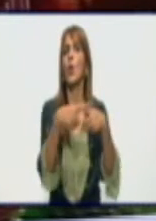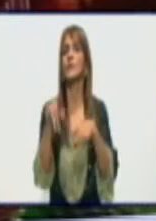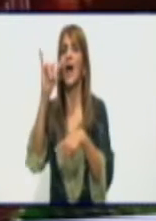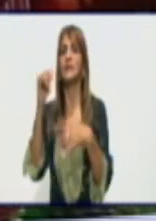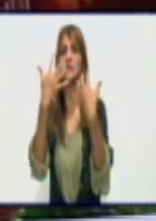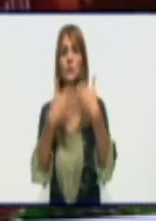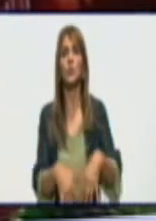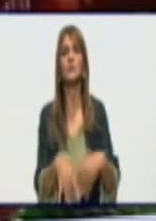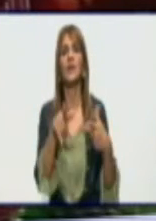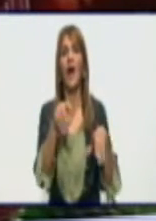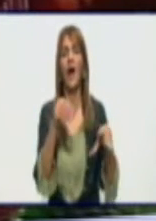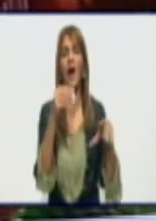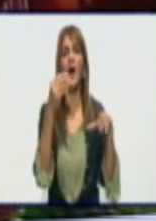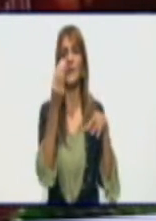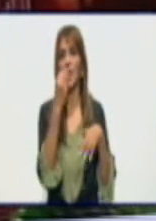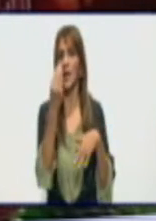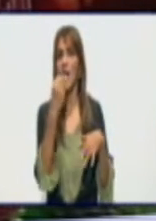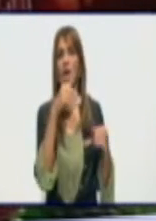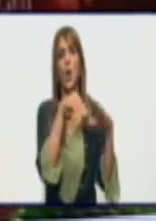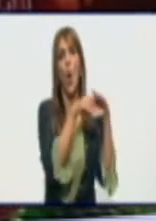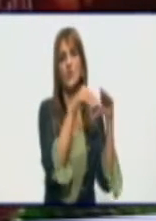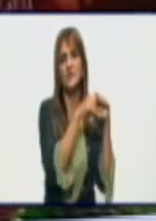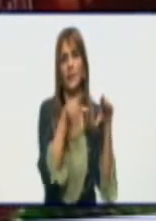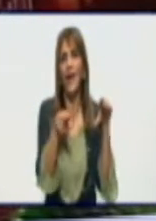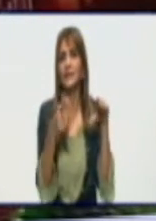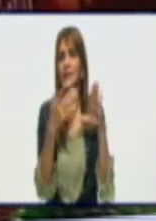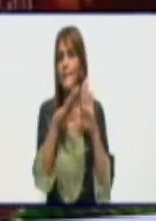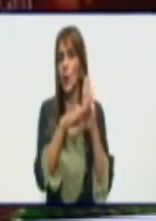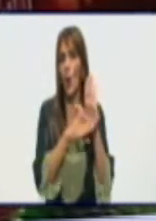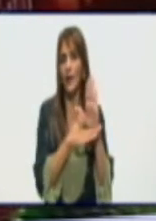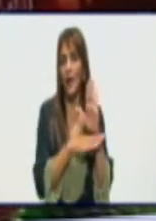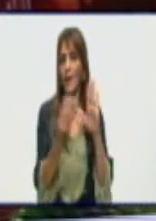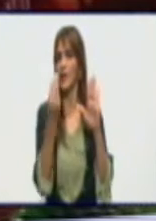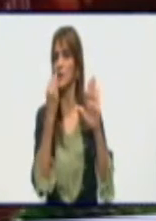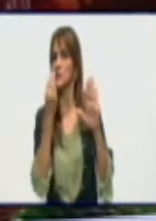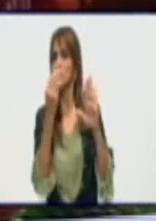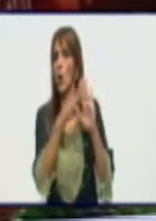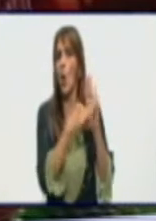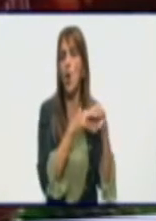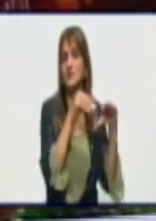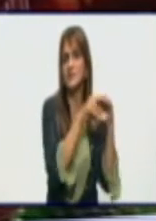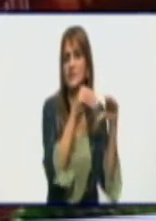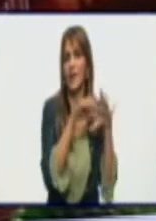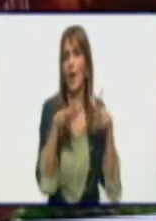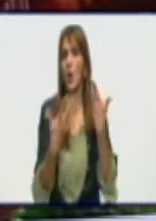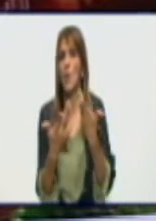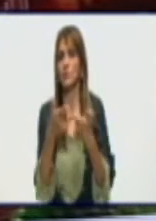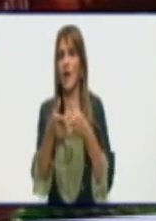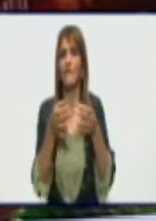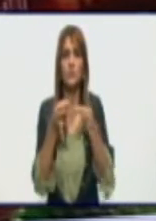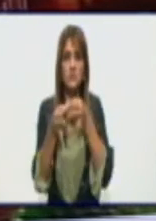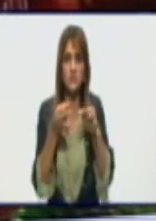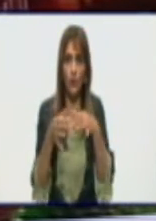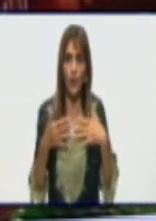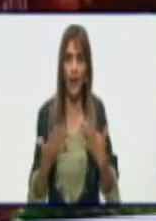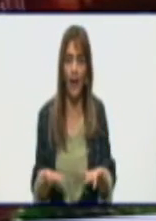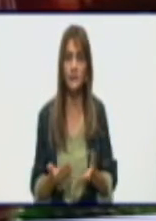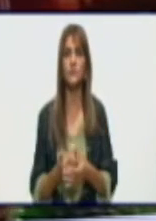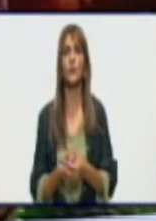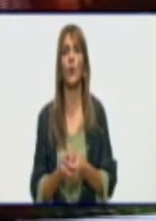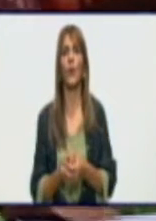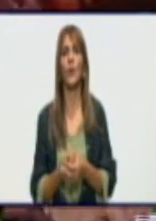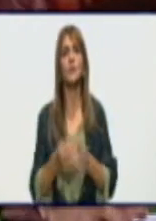de elaboración de conservas? ¿Cómo va, digamos, los surtidos? No siempre el